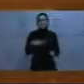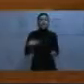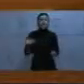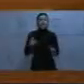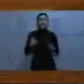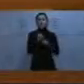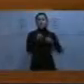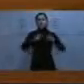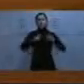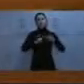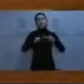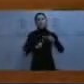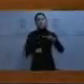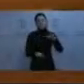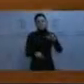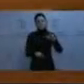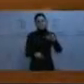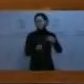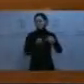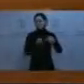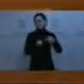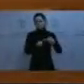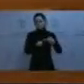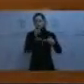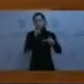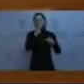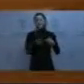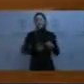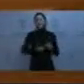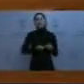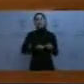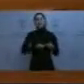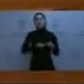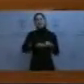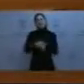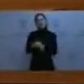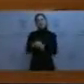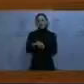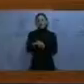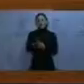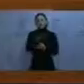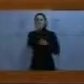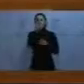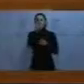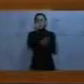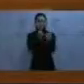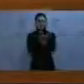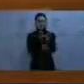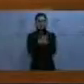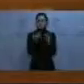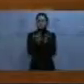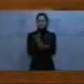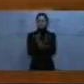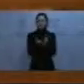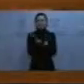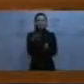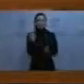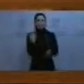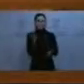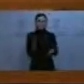tres cosas, señorías, que es facilitar a la ciudadanía información económica, y esto siempre es una buena